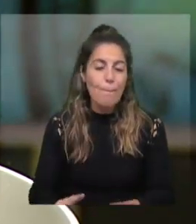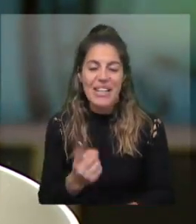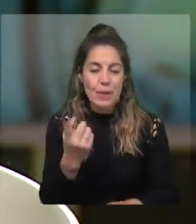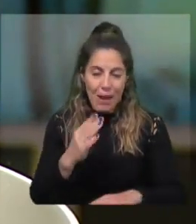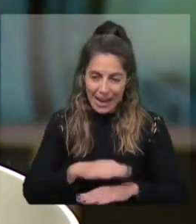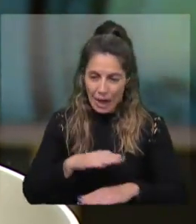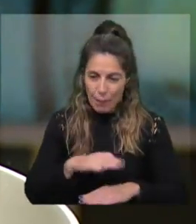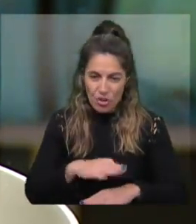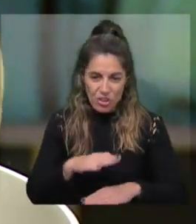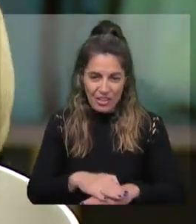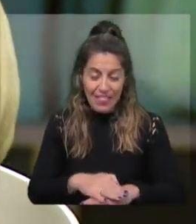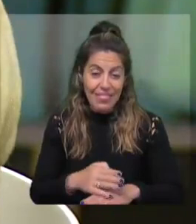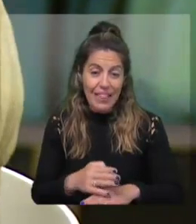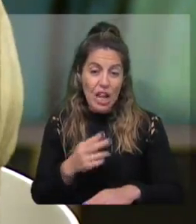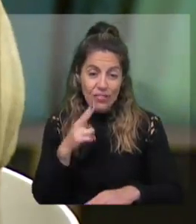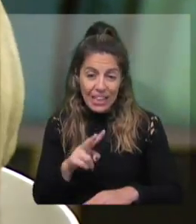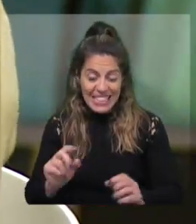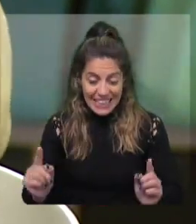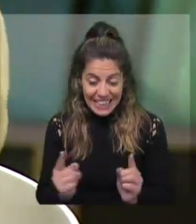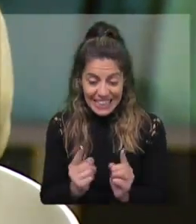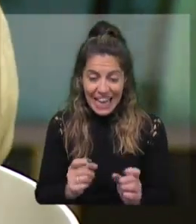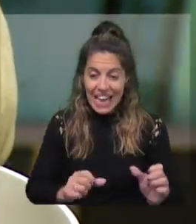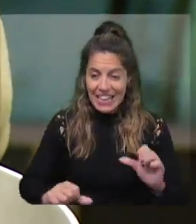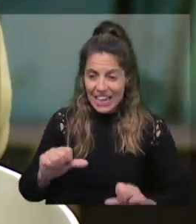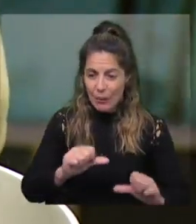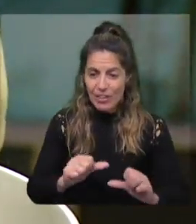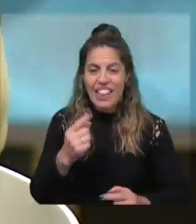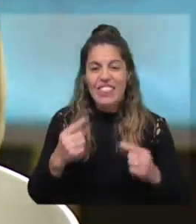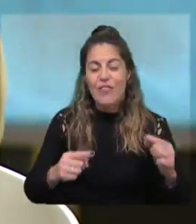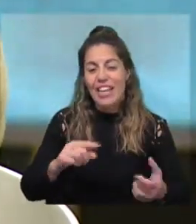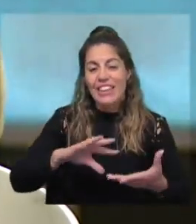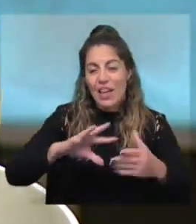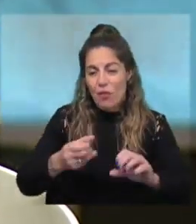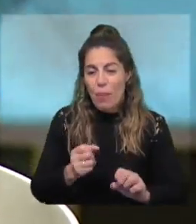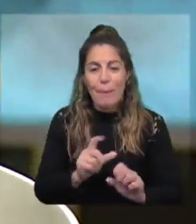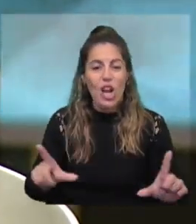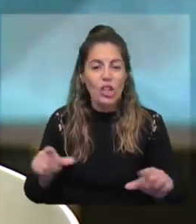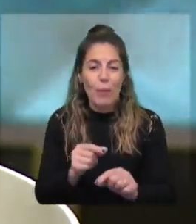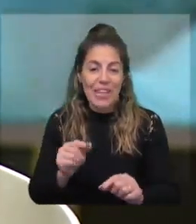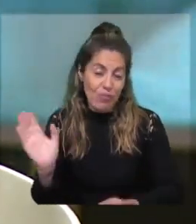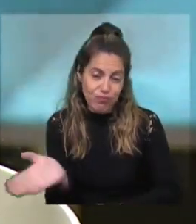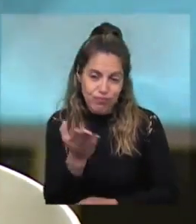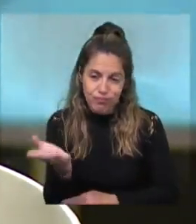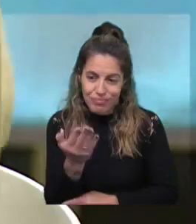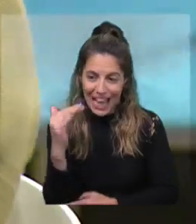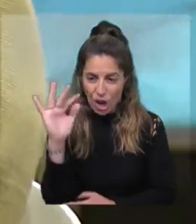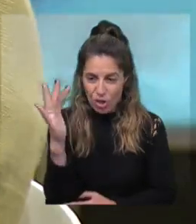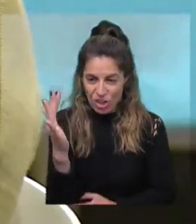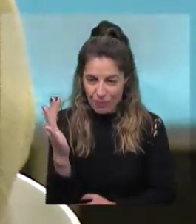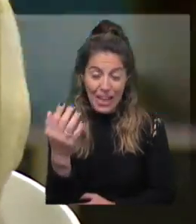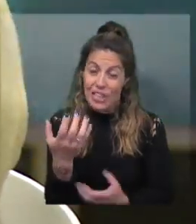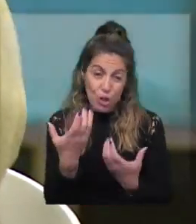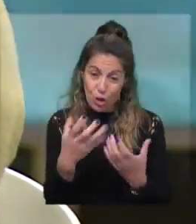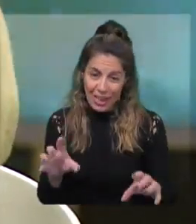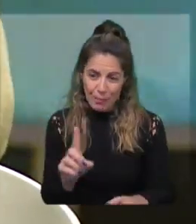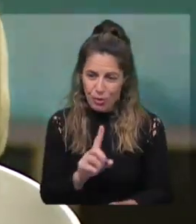responsable de la bioactividad que observamos y sintetizarla en el laboratorio. Hay como varias estrategias para no terminar matando a los árboles, que es lo que no